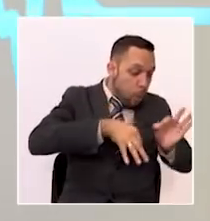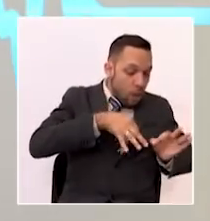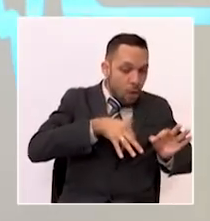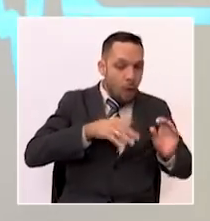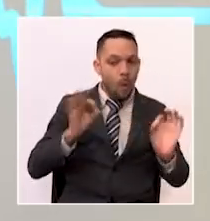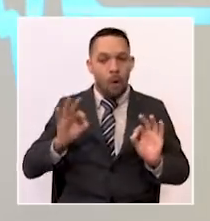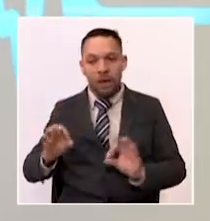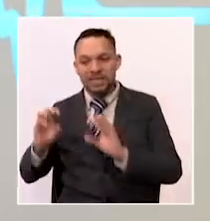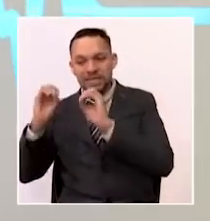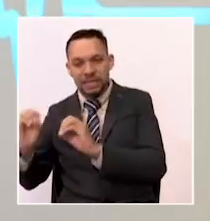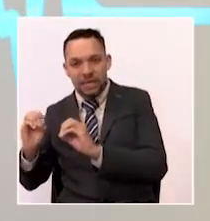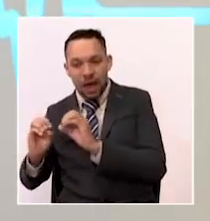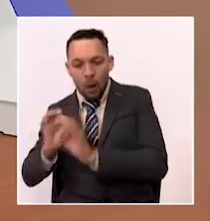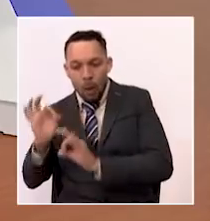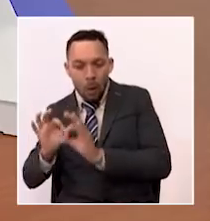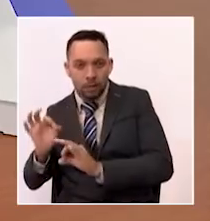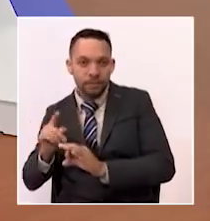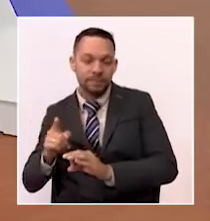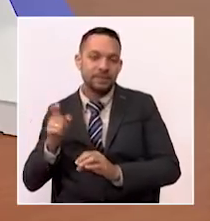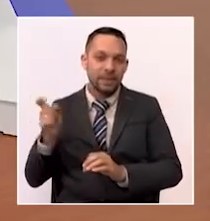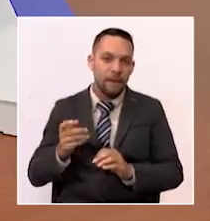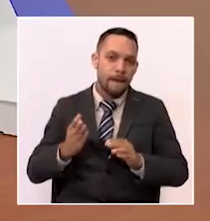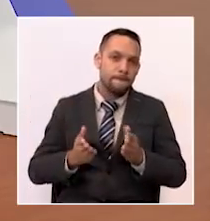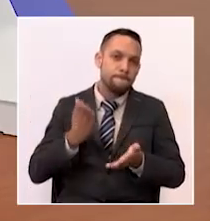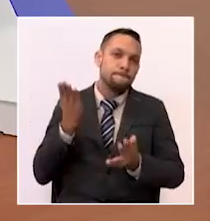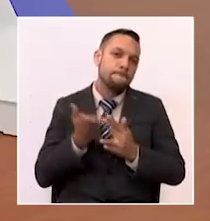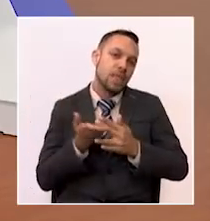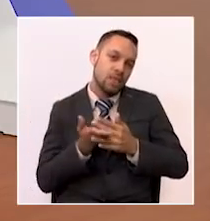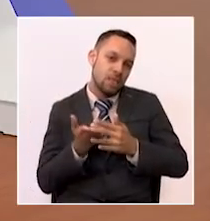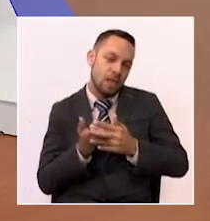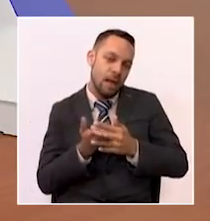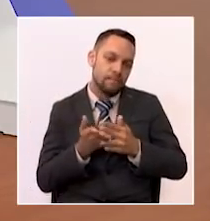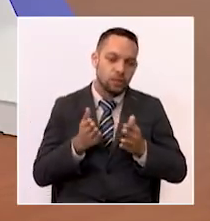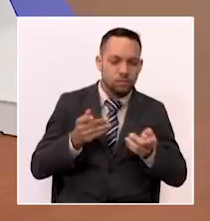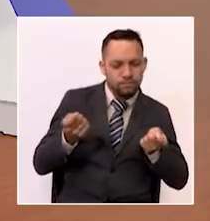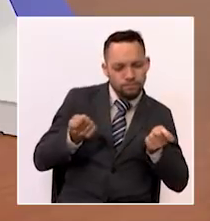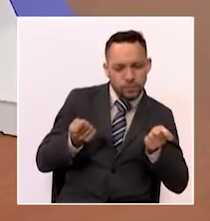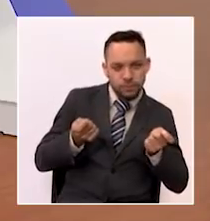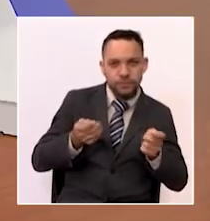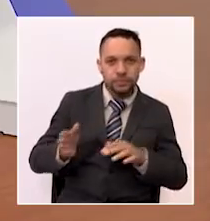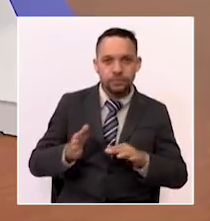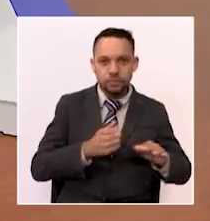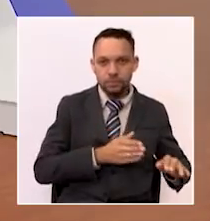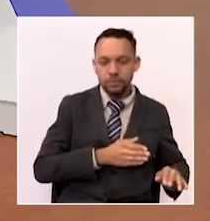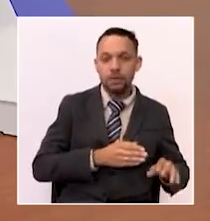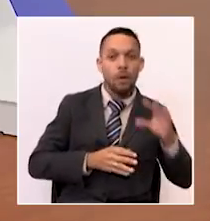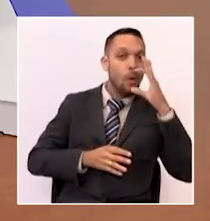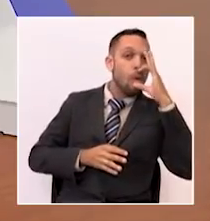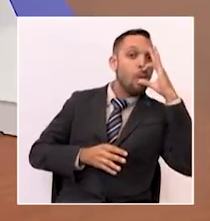tanta limpieza que igual estoy con síntomas. Hemos dicho algo muy importante en el programa y es que los